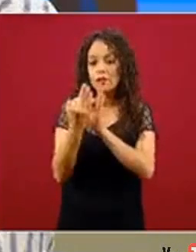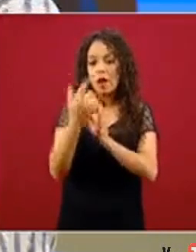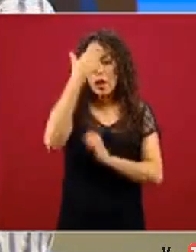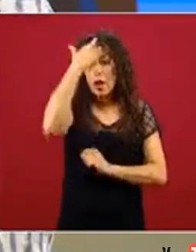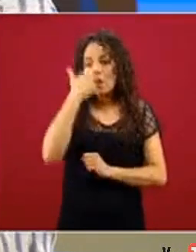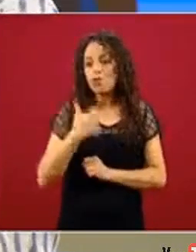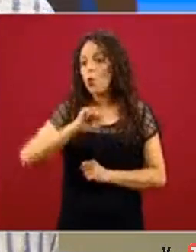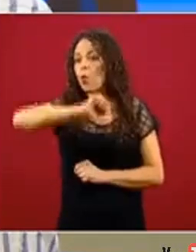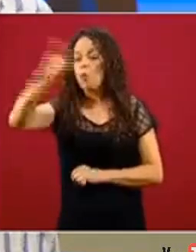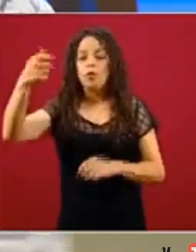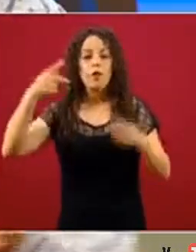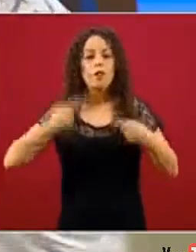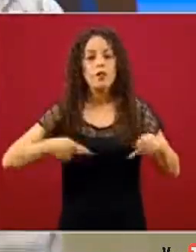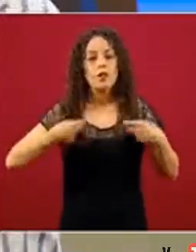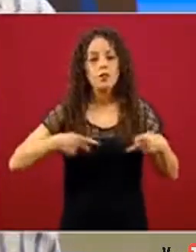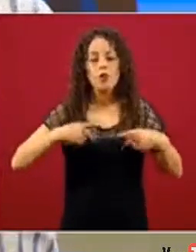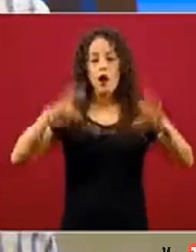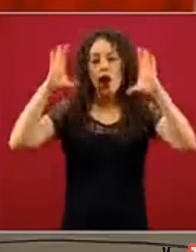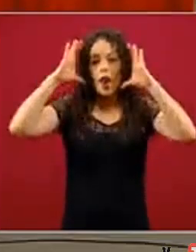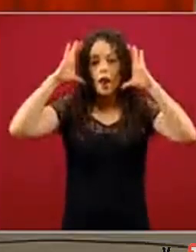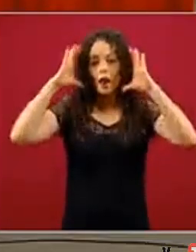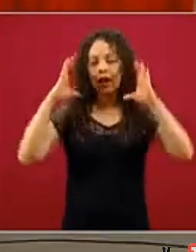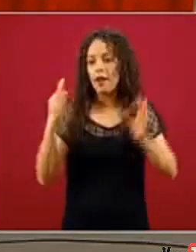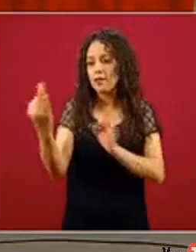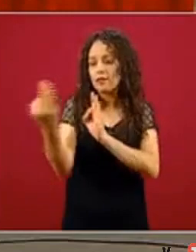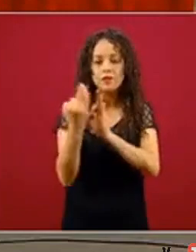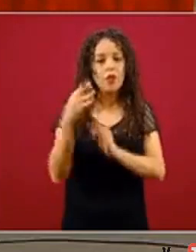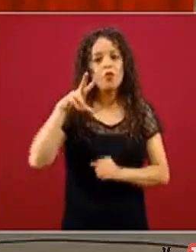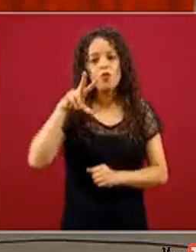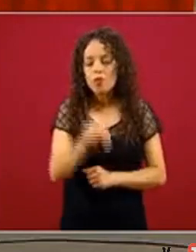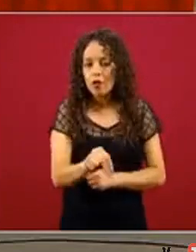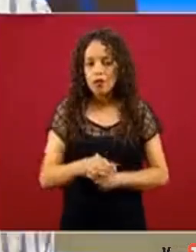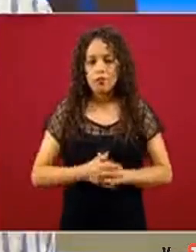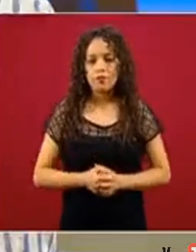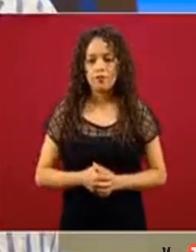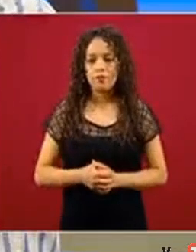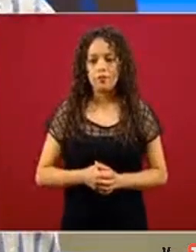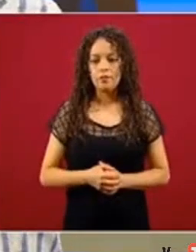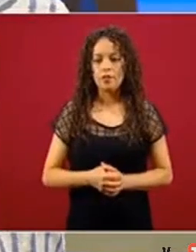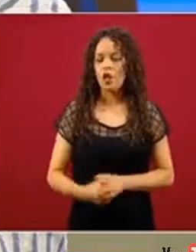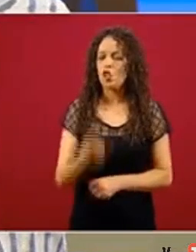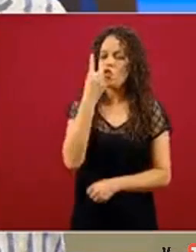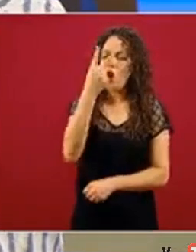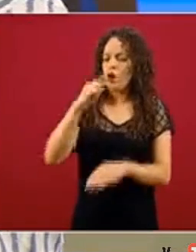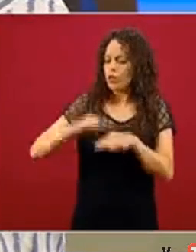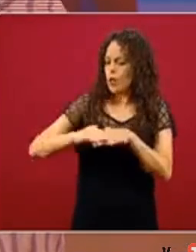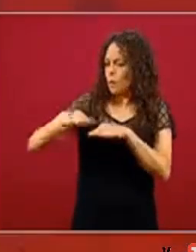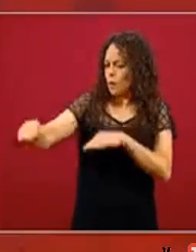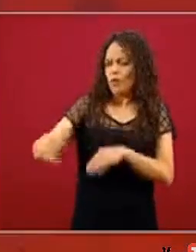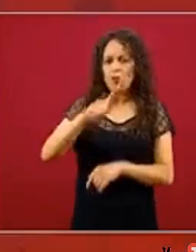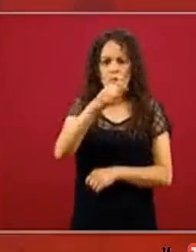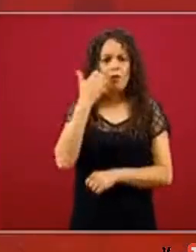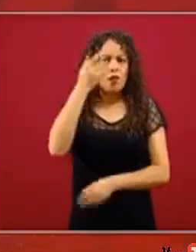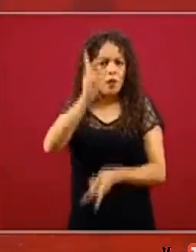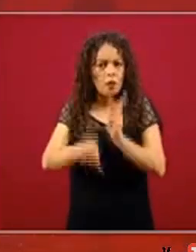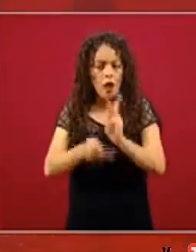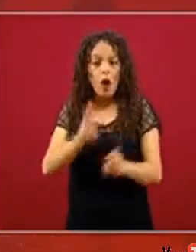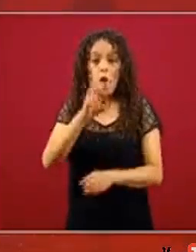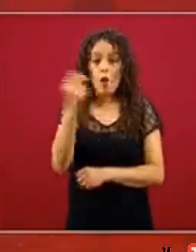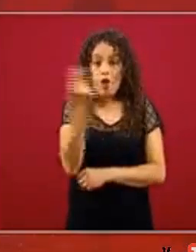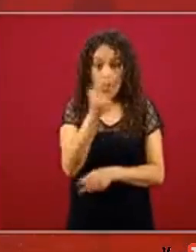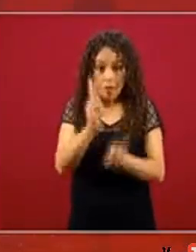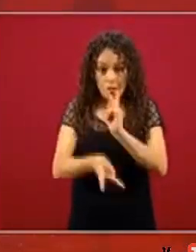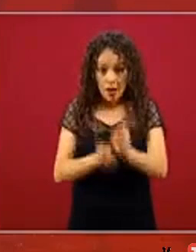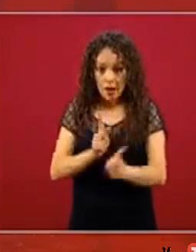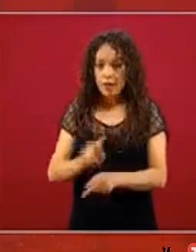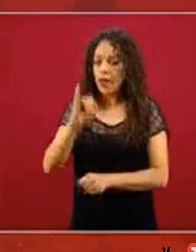por lo menos, como ha dicho el doctor Ricardo Cortés, deseablemente a 2 metros. Póngase a platicar si lo necesita, pero entre